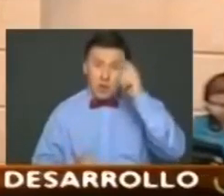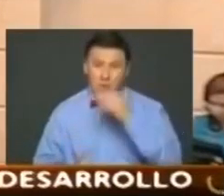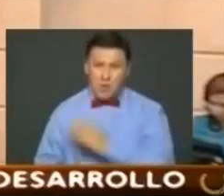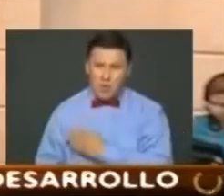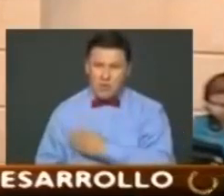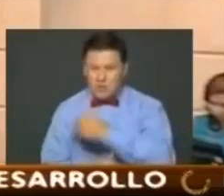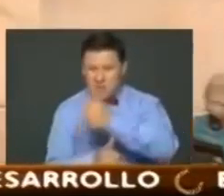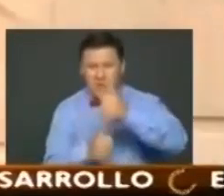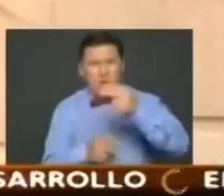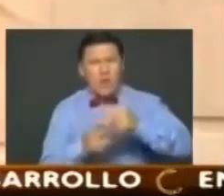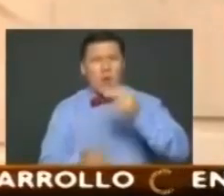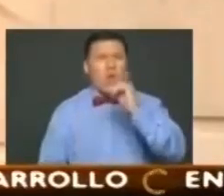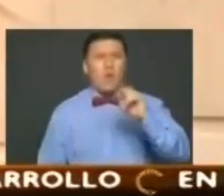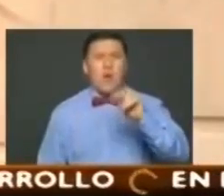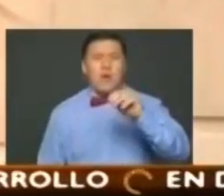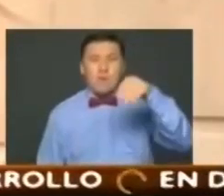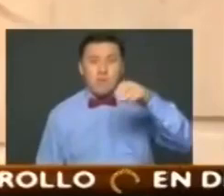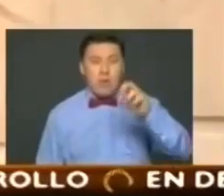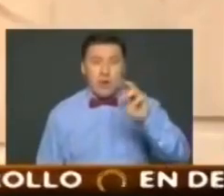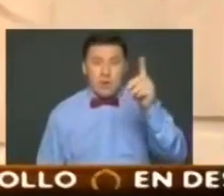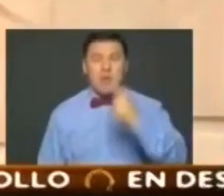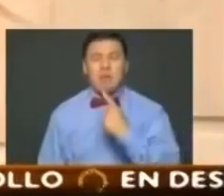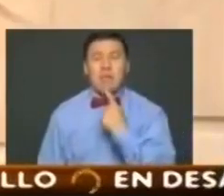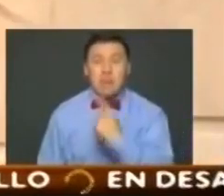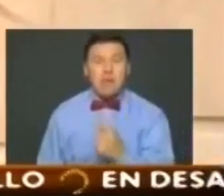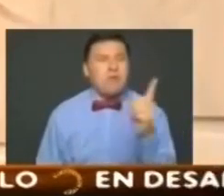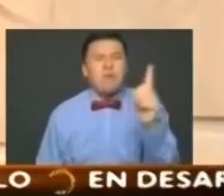Pedro Juan Moreno, quien dijo que